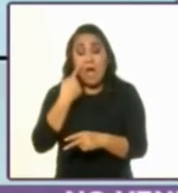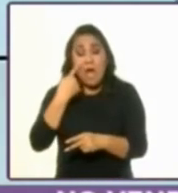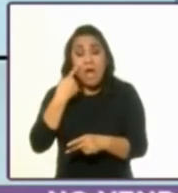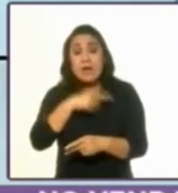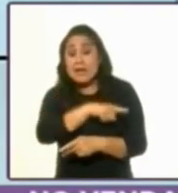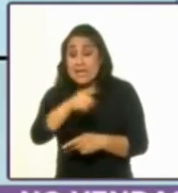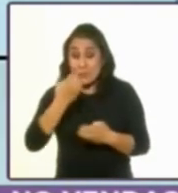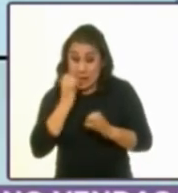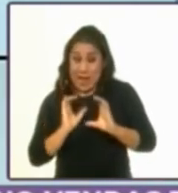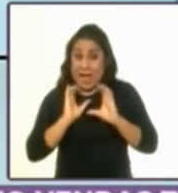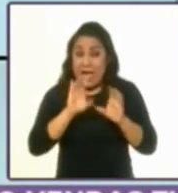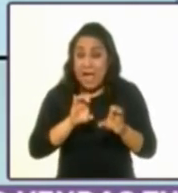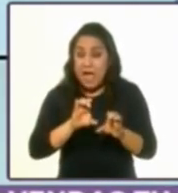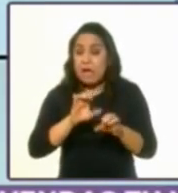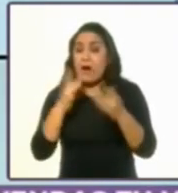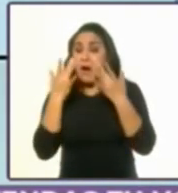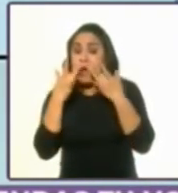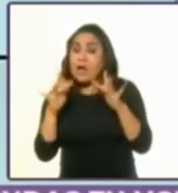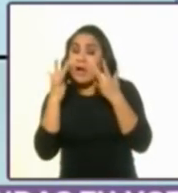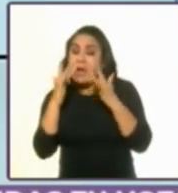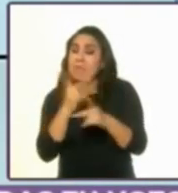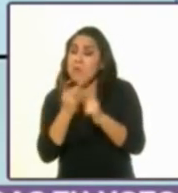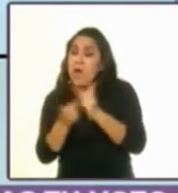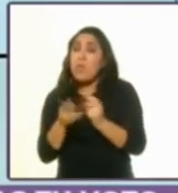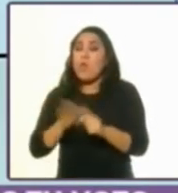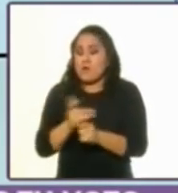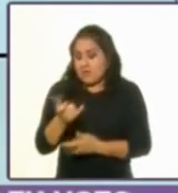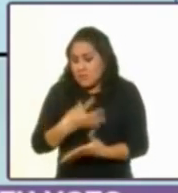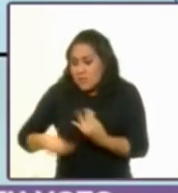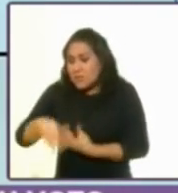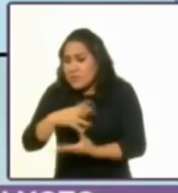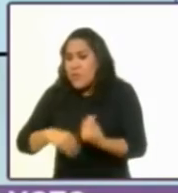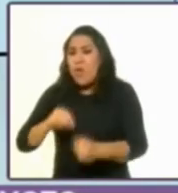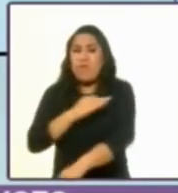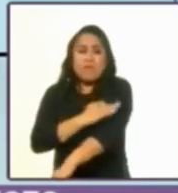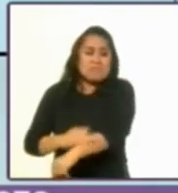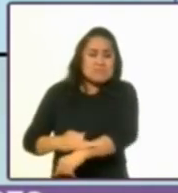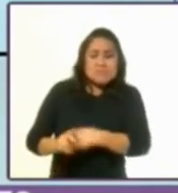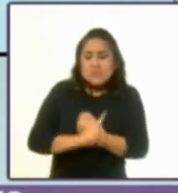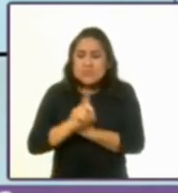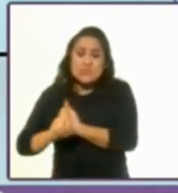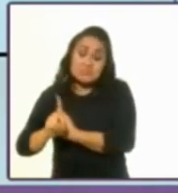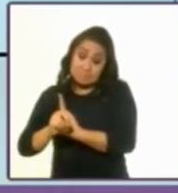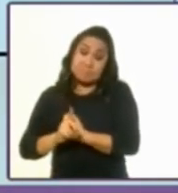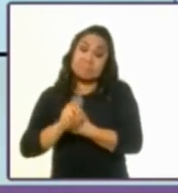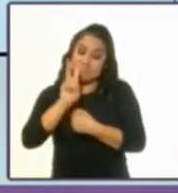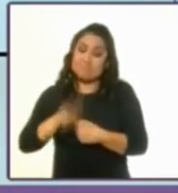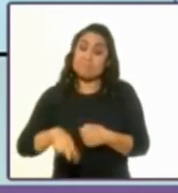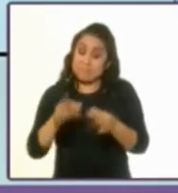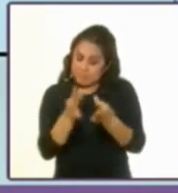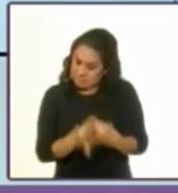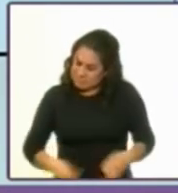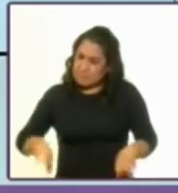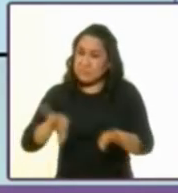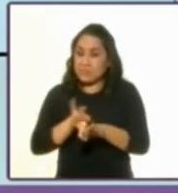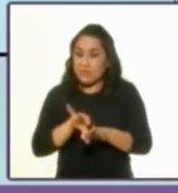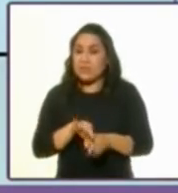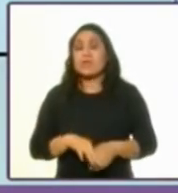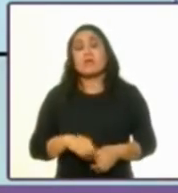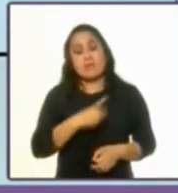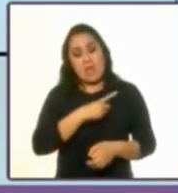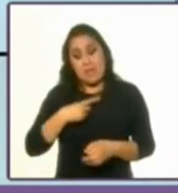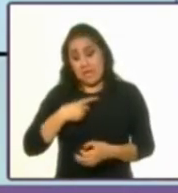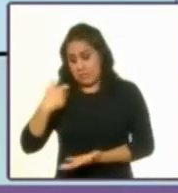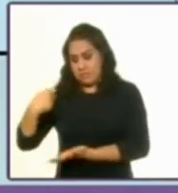abandono de preparatoria por problemas económicos y familiares y finalmente es importante que podamos invertir